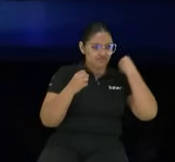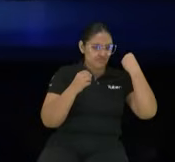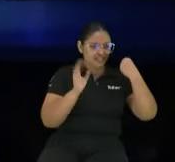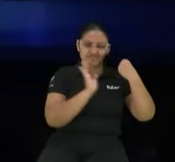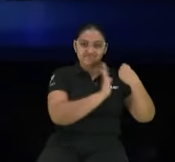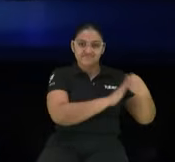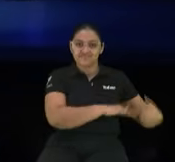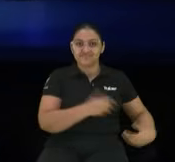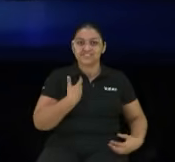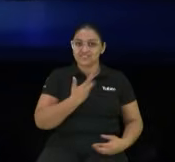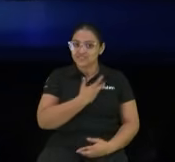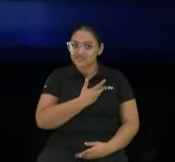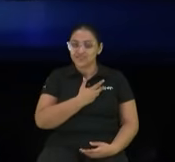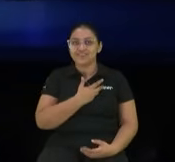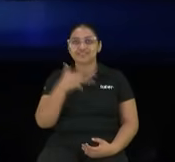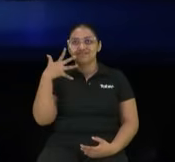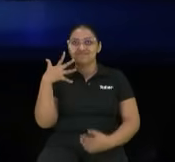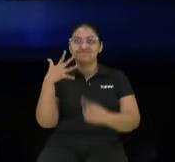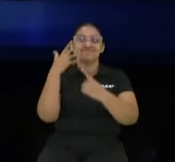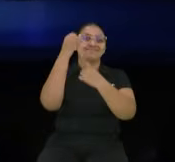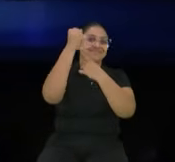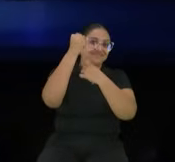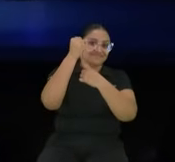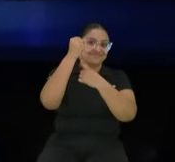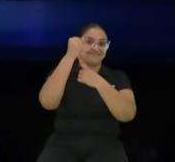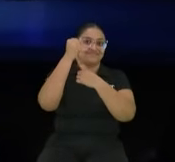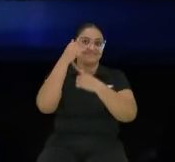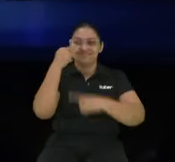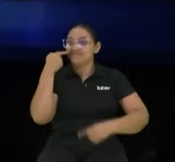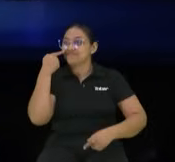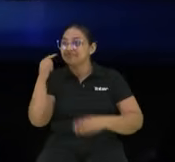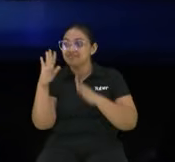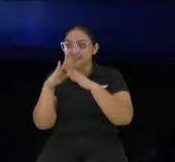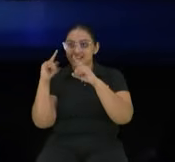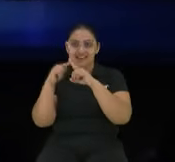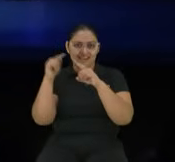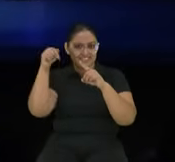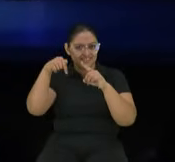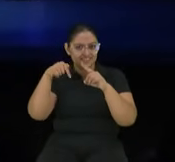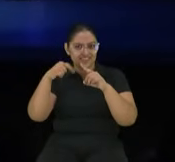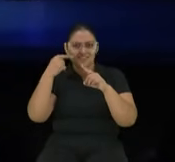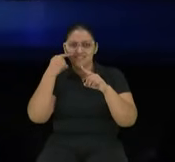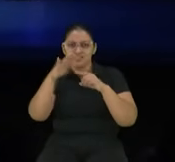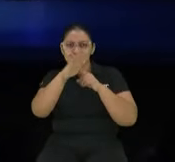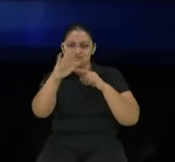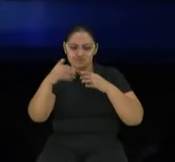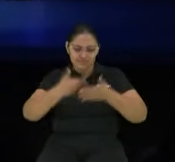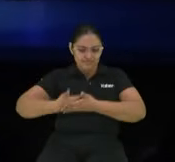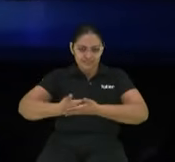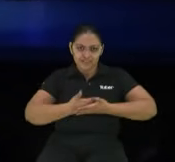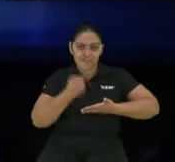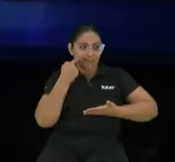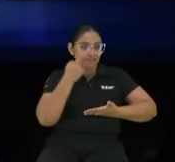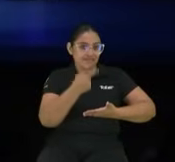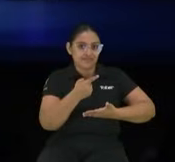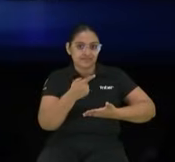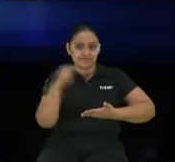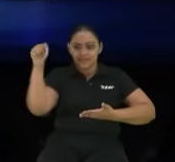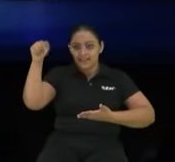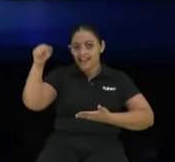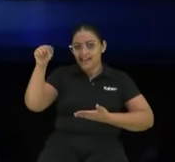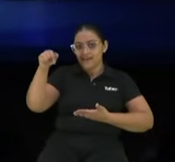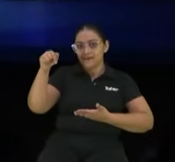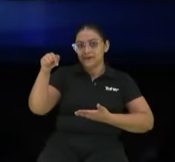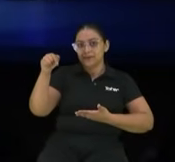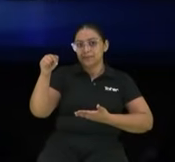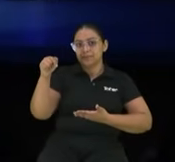yo veo a esta iglesia veo a su familia veo a sus hijos hoy estuvimos atendiendo